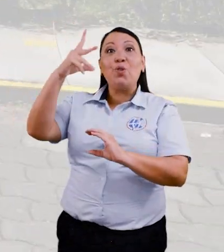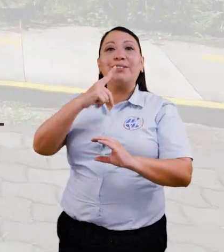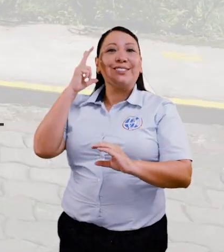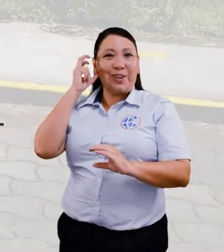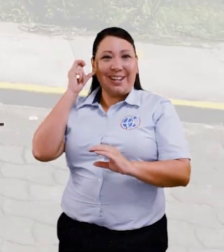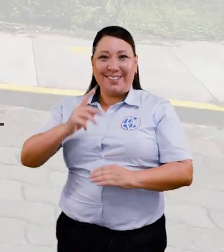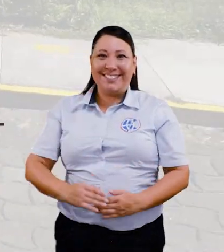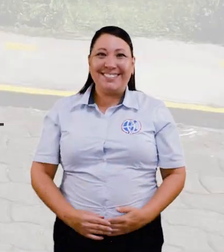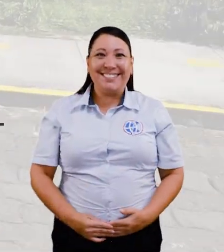Internacional de la luz y el sonido